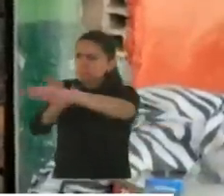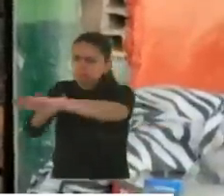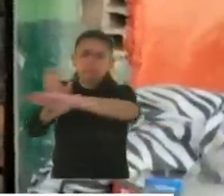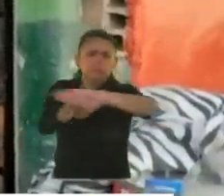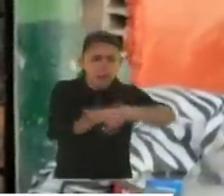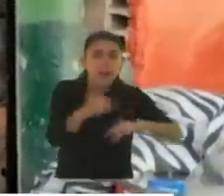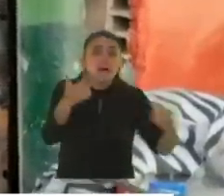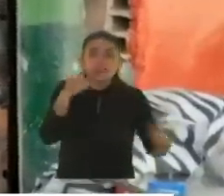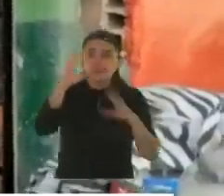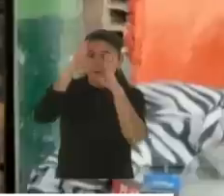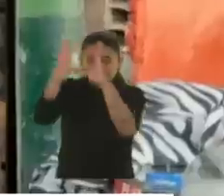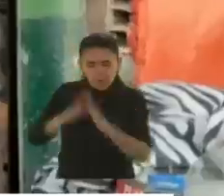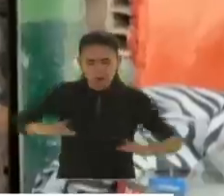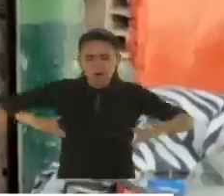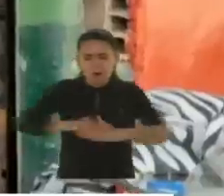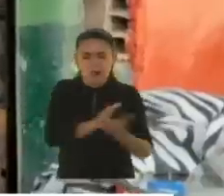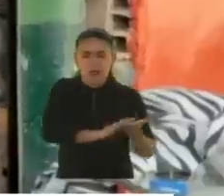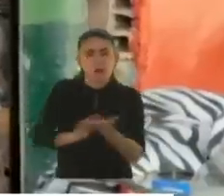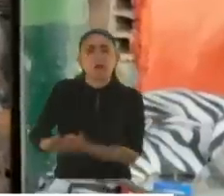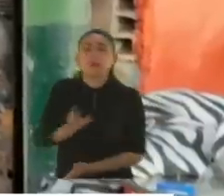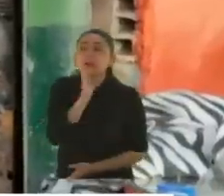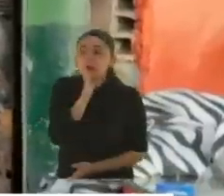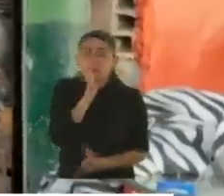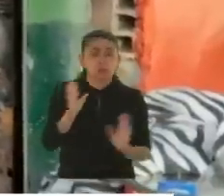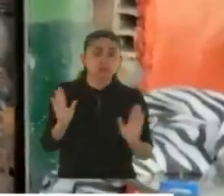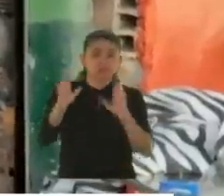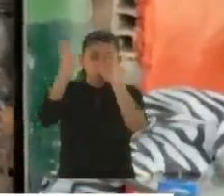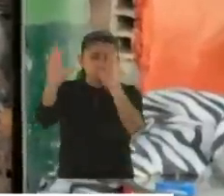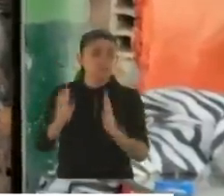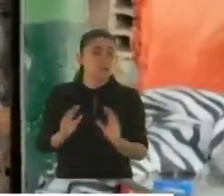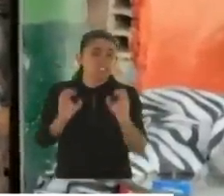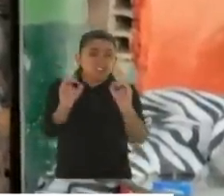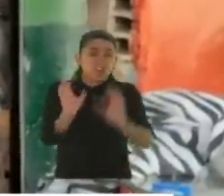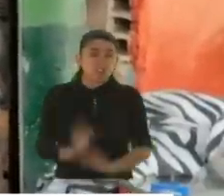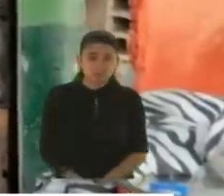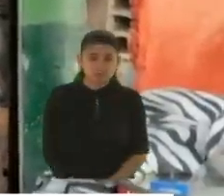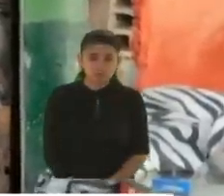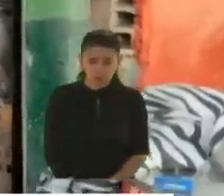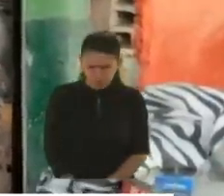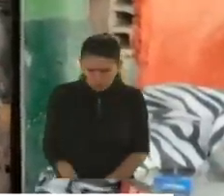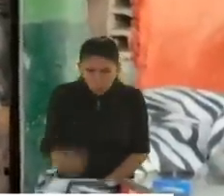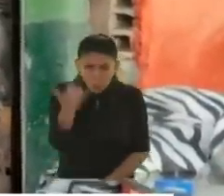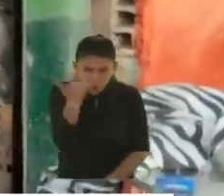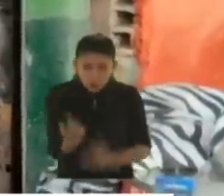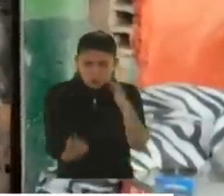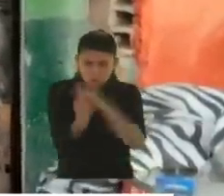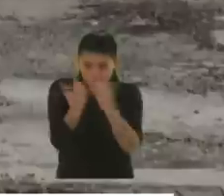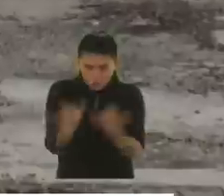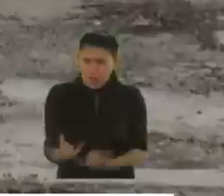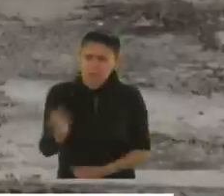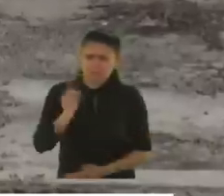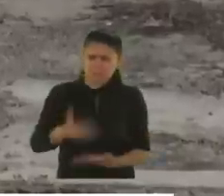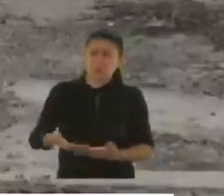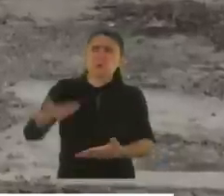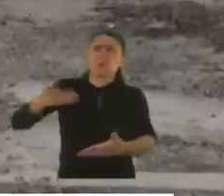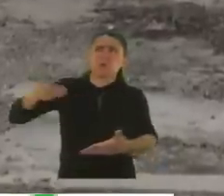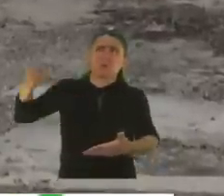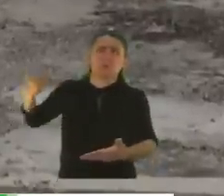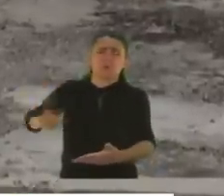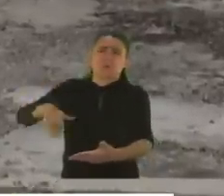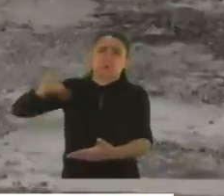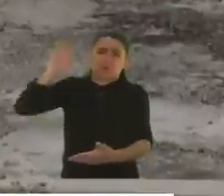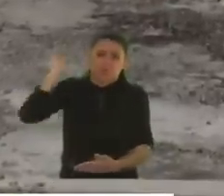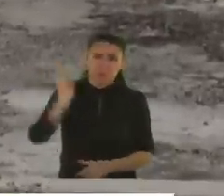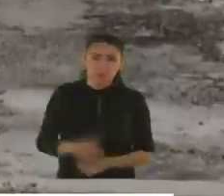esta calle porque está en muy mal estado, pero nadie para bolas y eso no es de ahora, es de hace muchos años. La comunidad interpuso